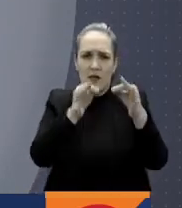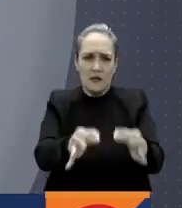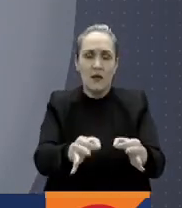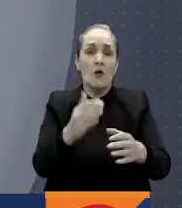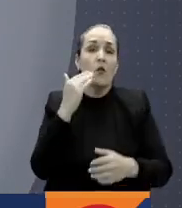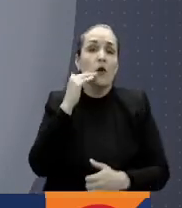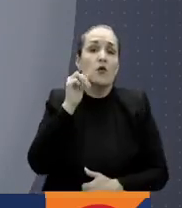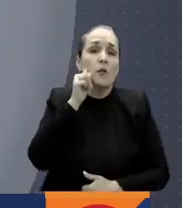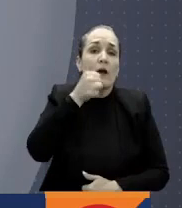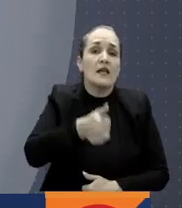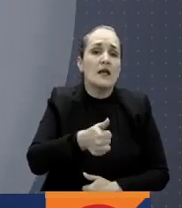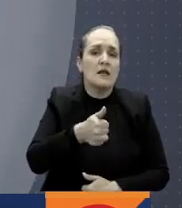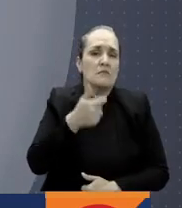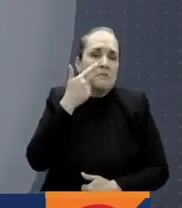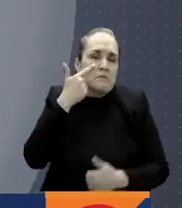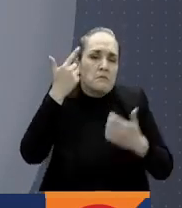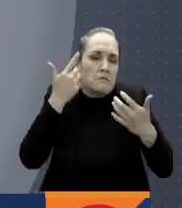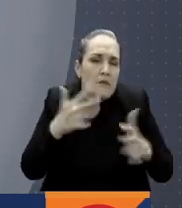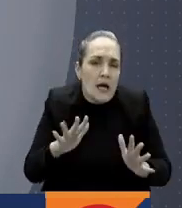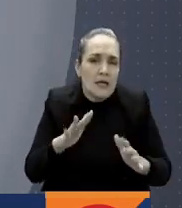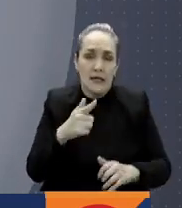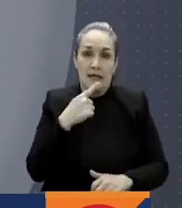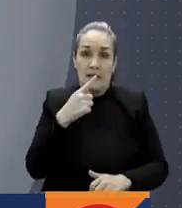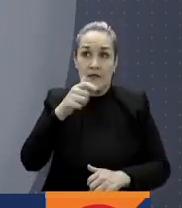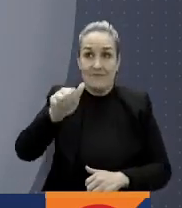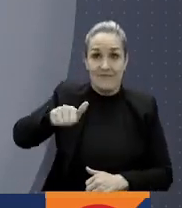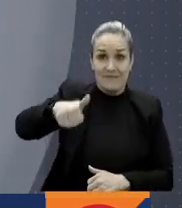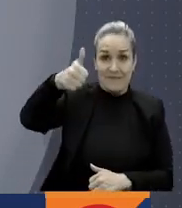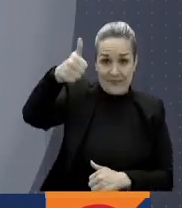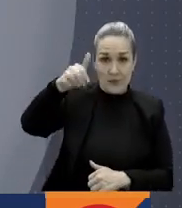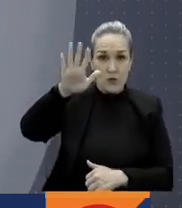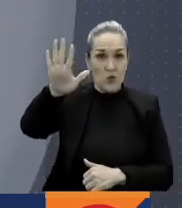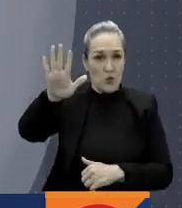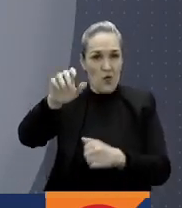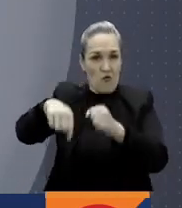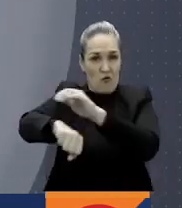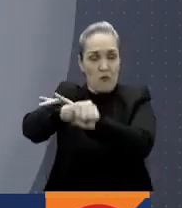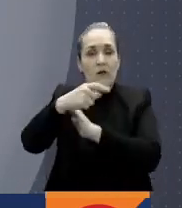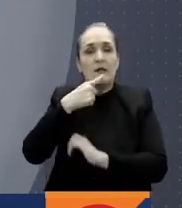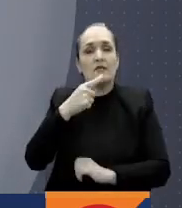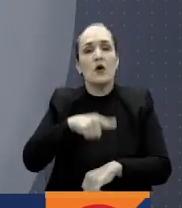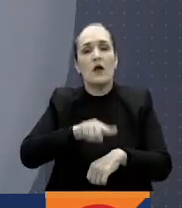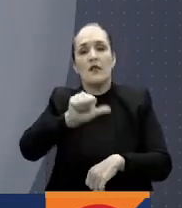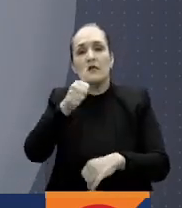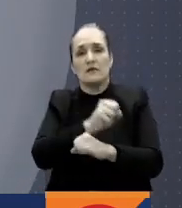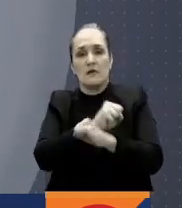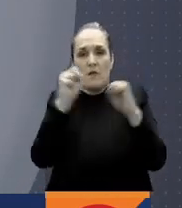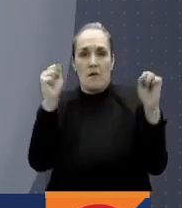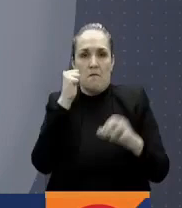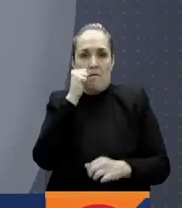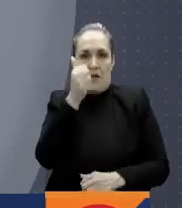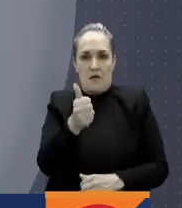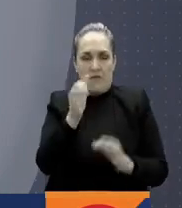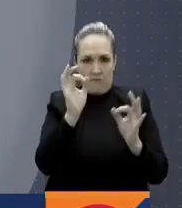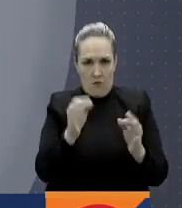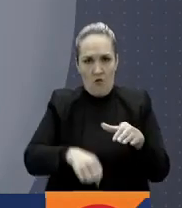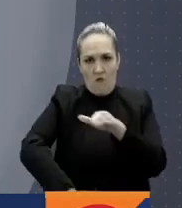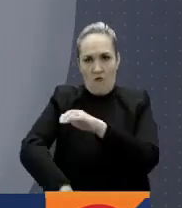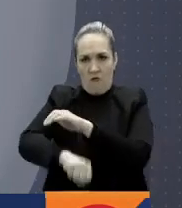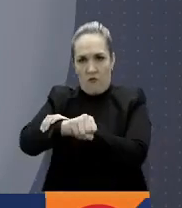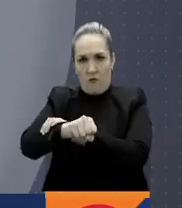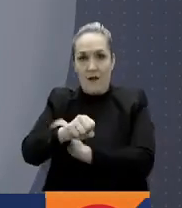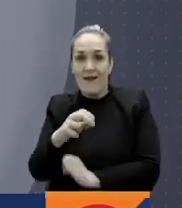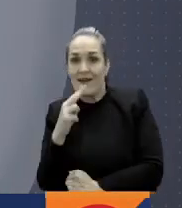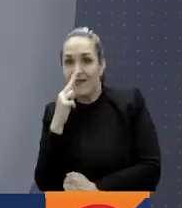el día de mañana. Se tiene programado, según lo que ha indicado la DIMAYOR, sobre las 10 de la mañana de nuevo se realice este partido entre el Atlético